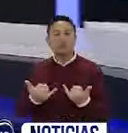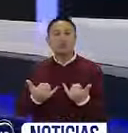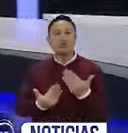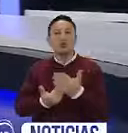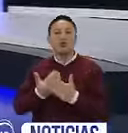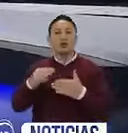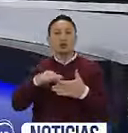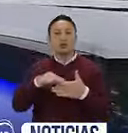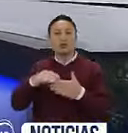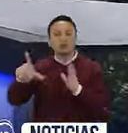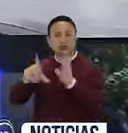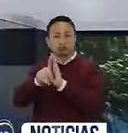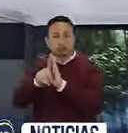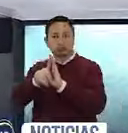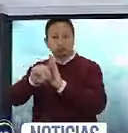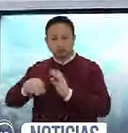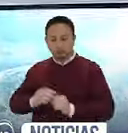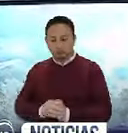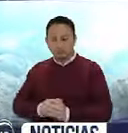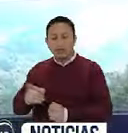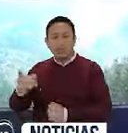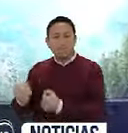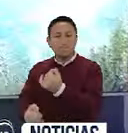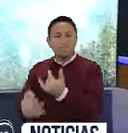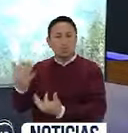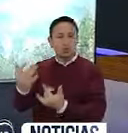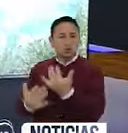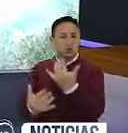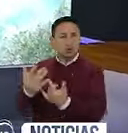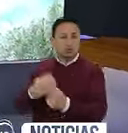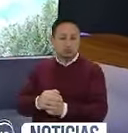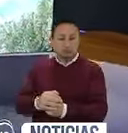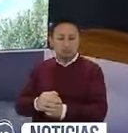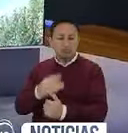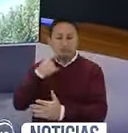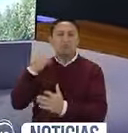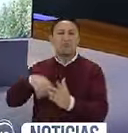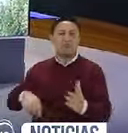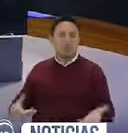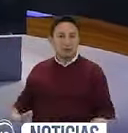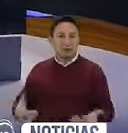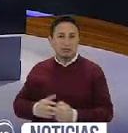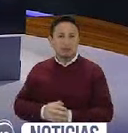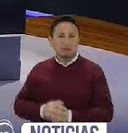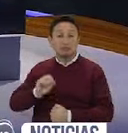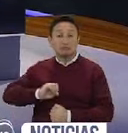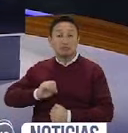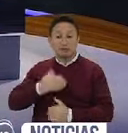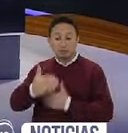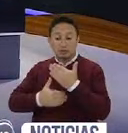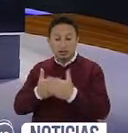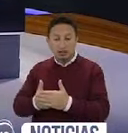guía legal referente a incendios forestales. El objetivo es saber cómo